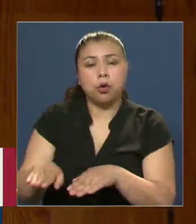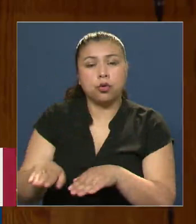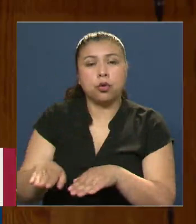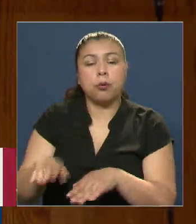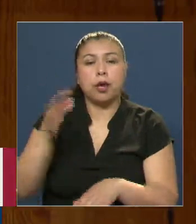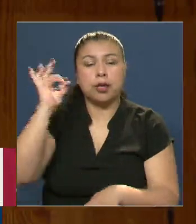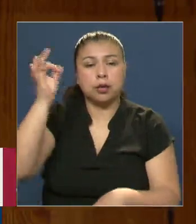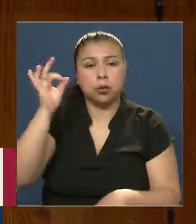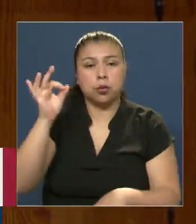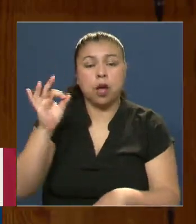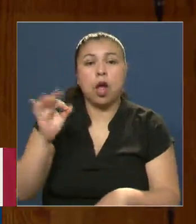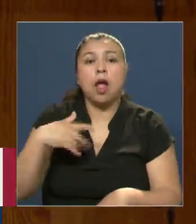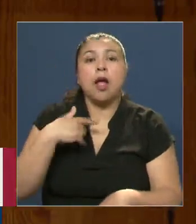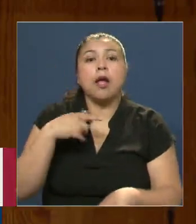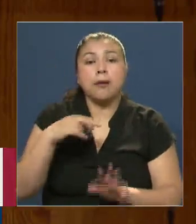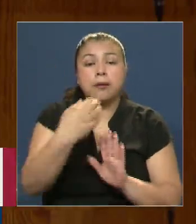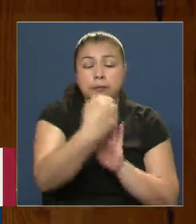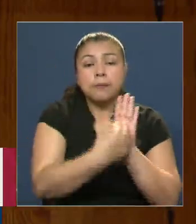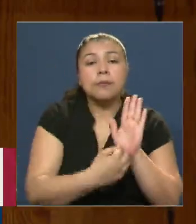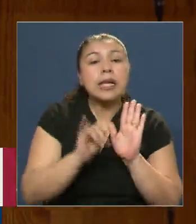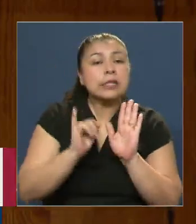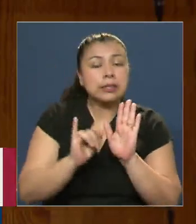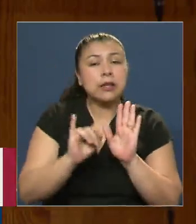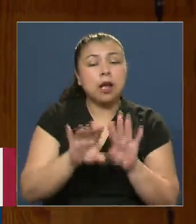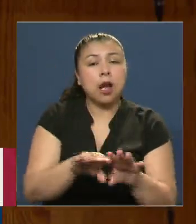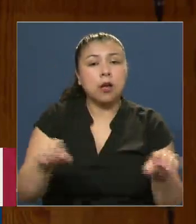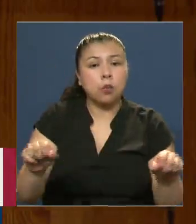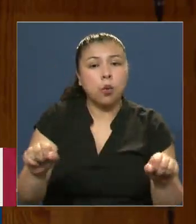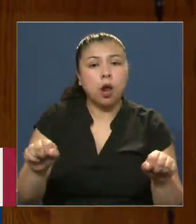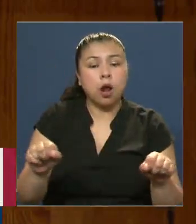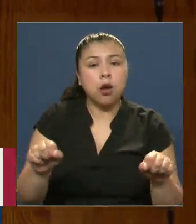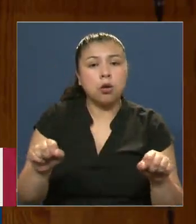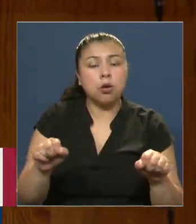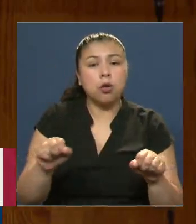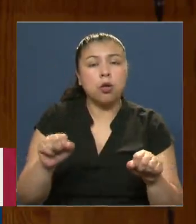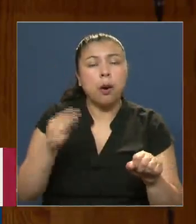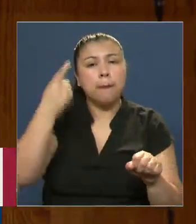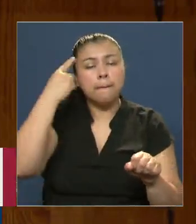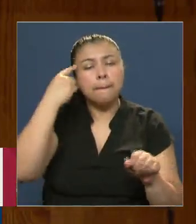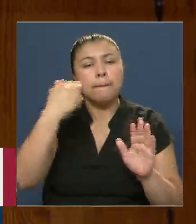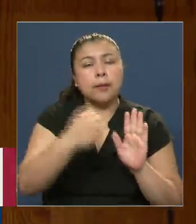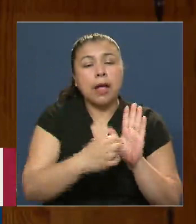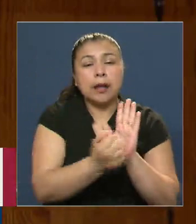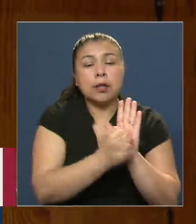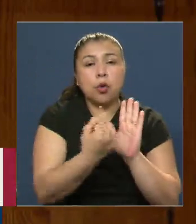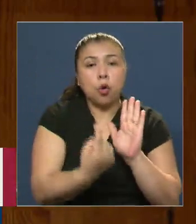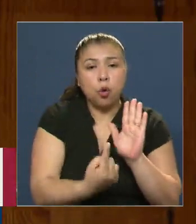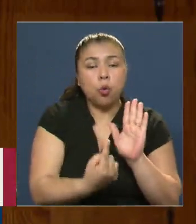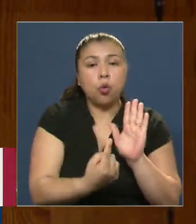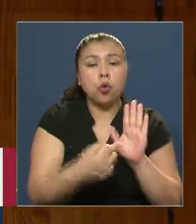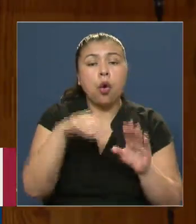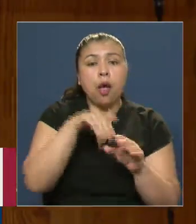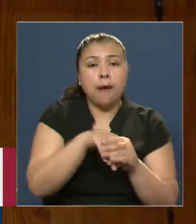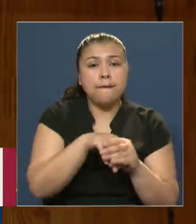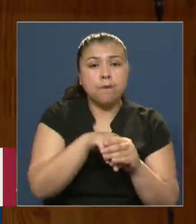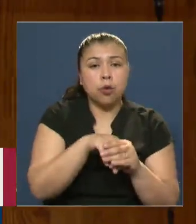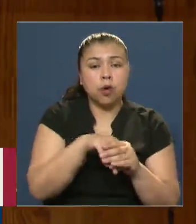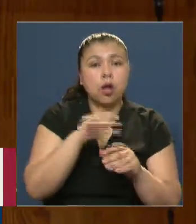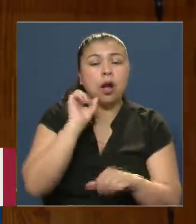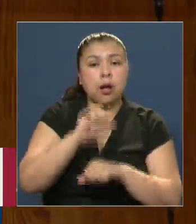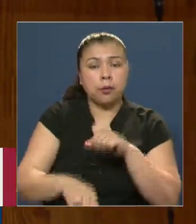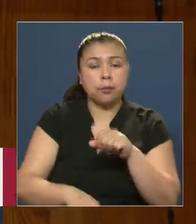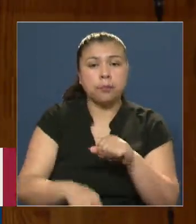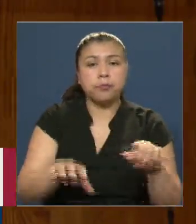en definitiva, compartió los términos del proyecto de acuerdo sometido a consideración y puesto en el artículo 1 en votación. Fue aprobada